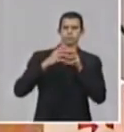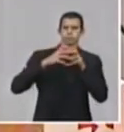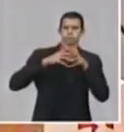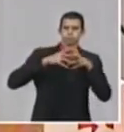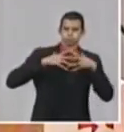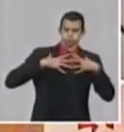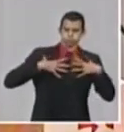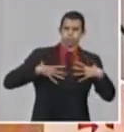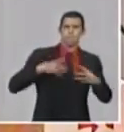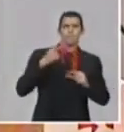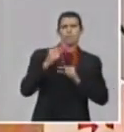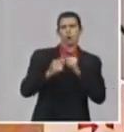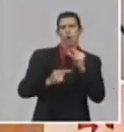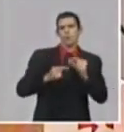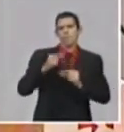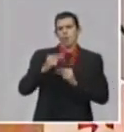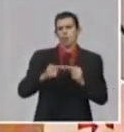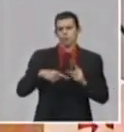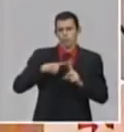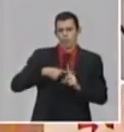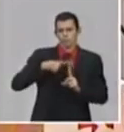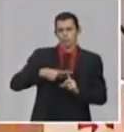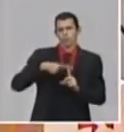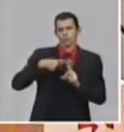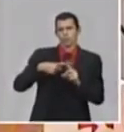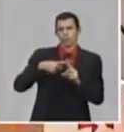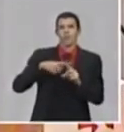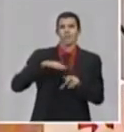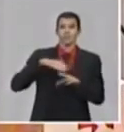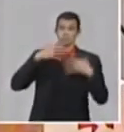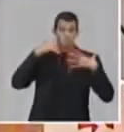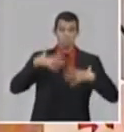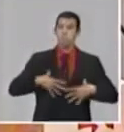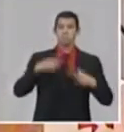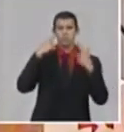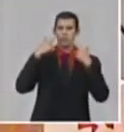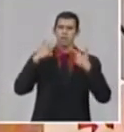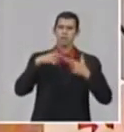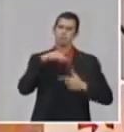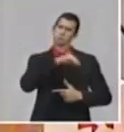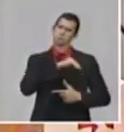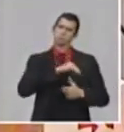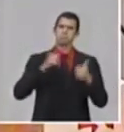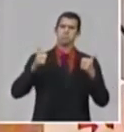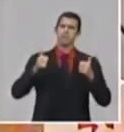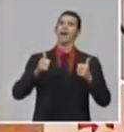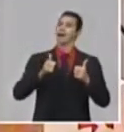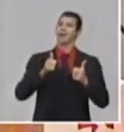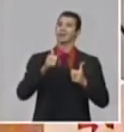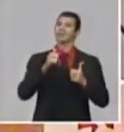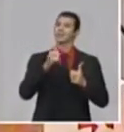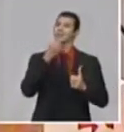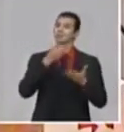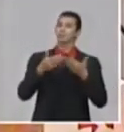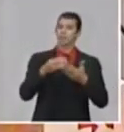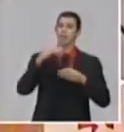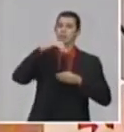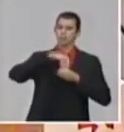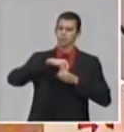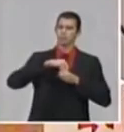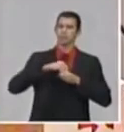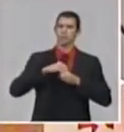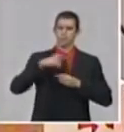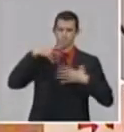estamos trabajando, que es quizás una de las primeras cosas que se mencionó, en antivirales. Se ha mencionado el 6GB210,